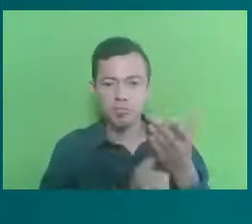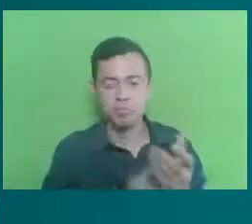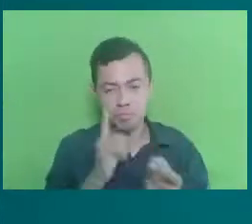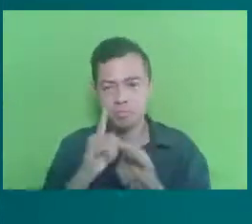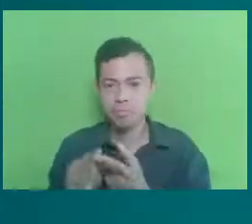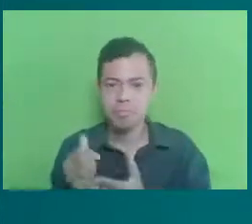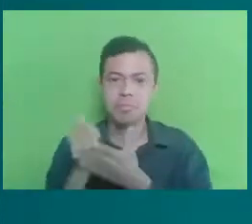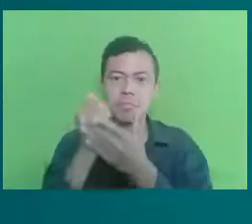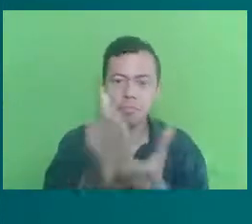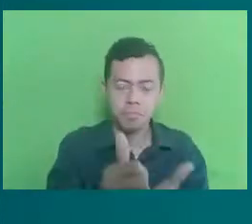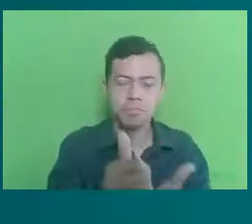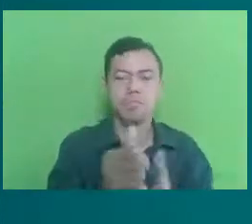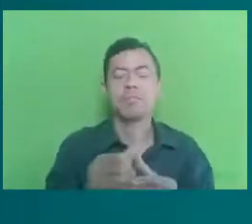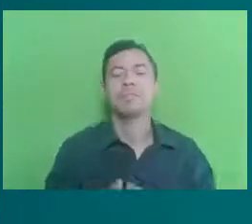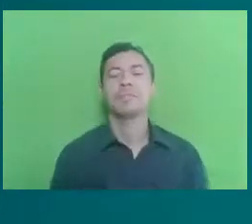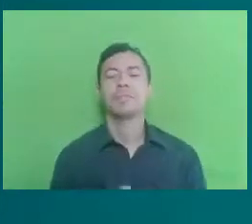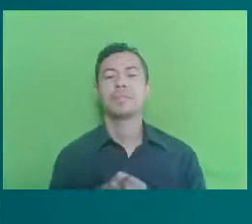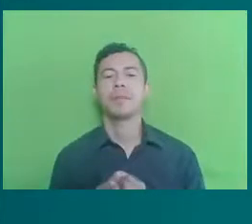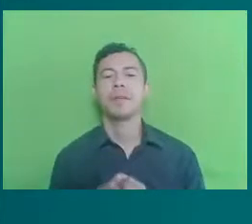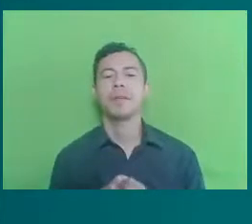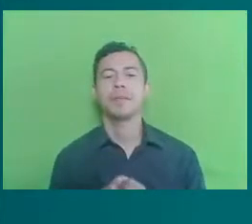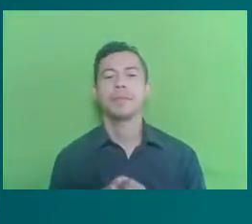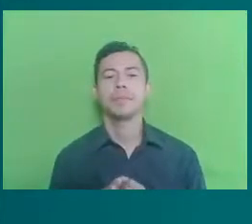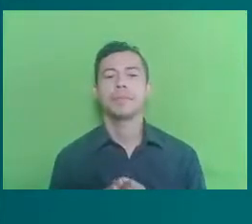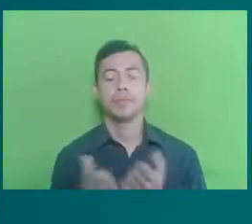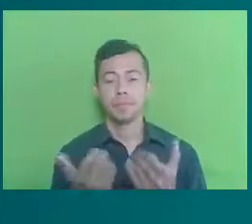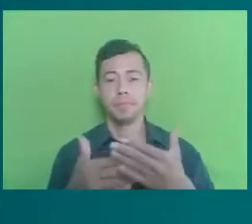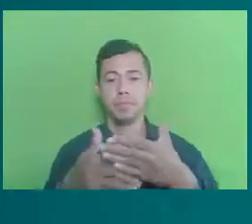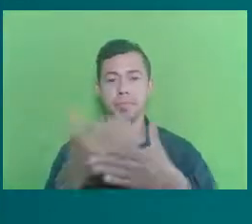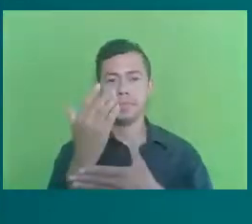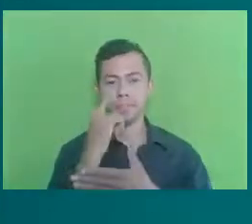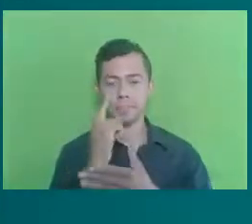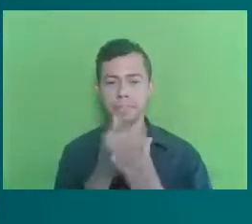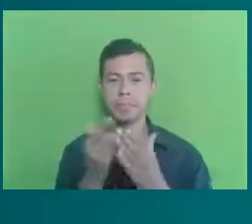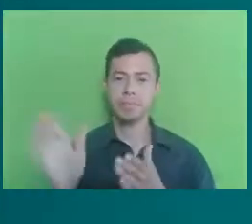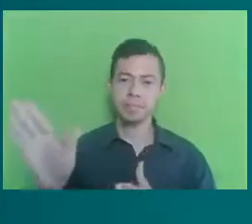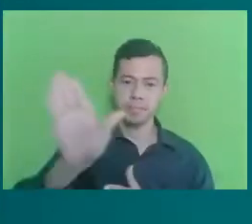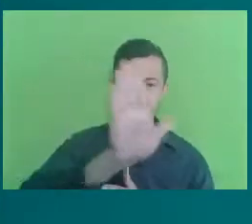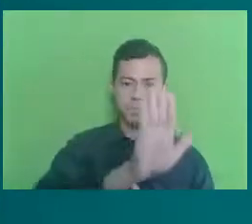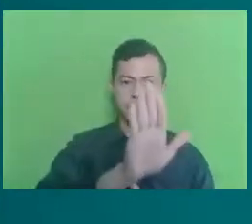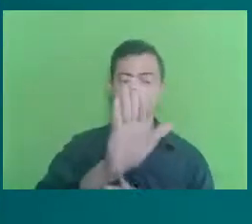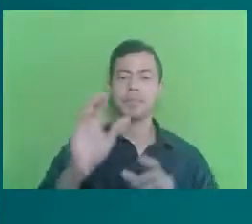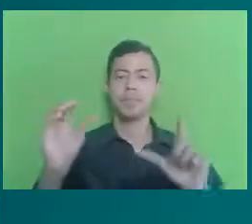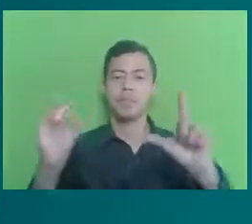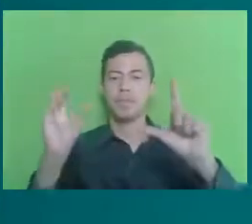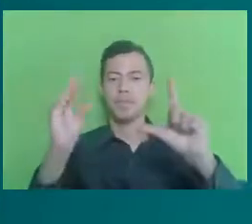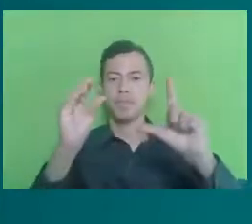compañías. Entonces, vamos a dar inicio a la presentación.